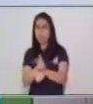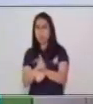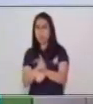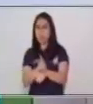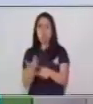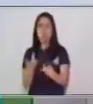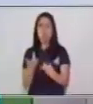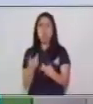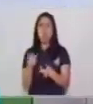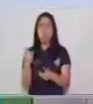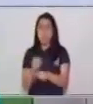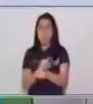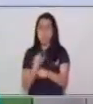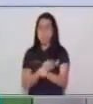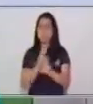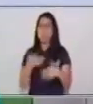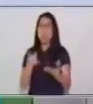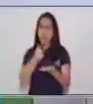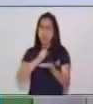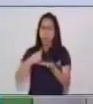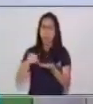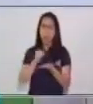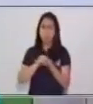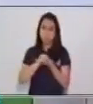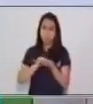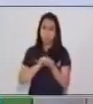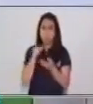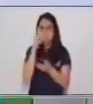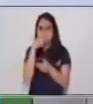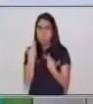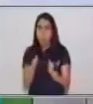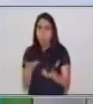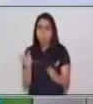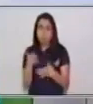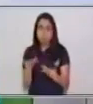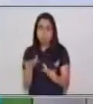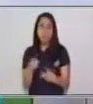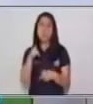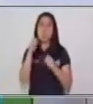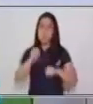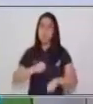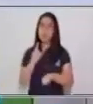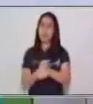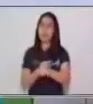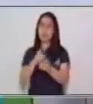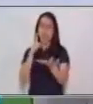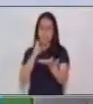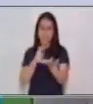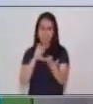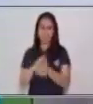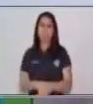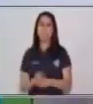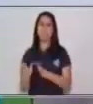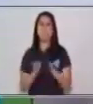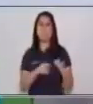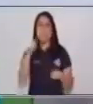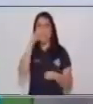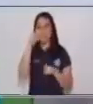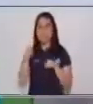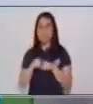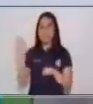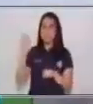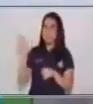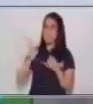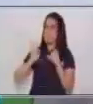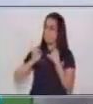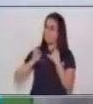jabón cerca, puedes usar gel antibacterial para evitar cualquier enfermedad. También antes de que empecemos, vamos a saludar a Swendy, que nos